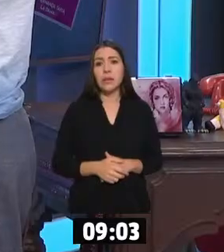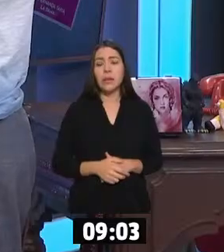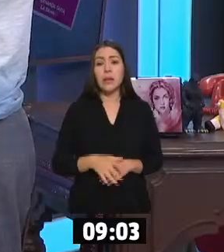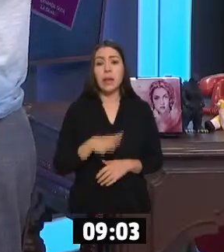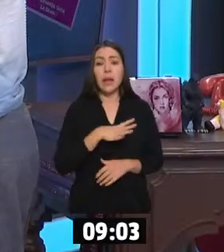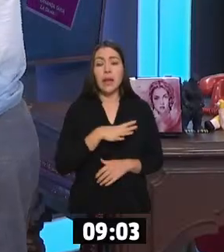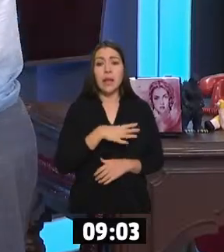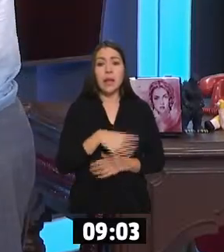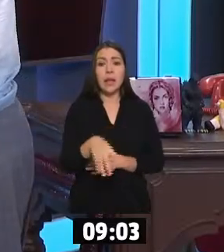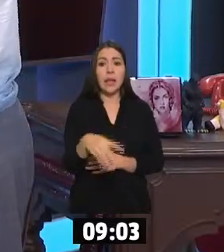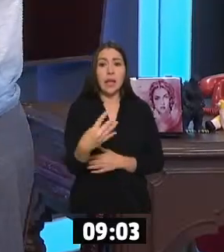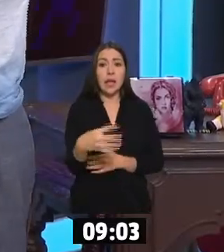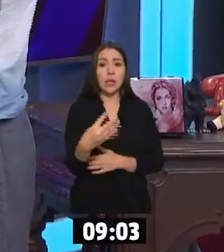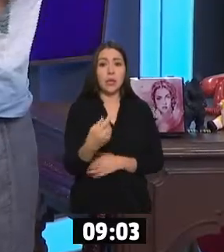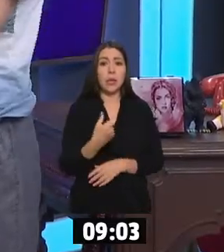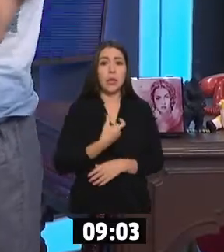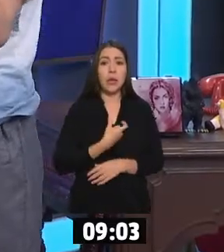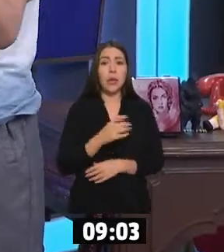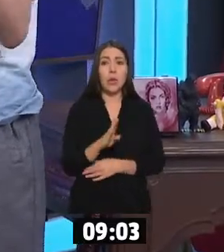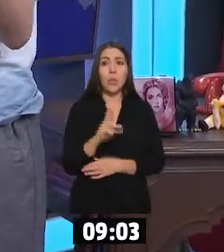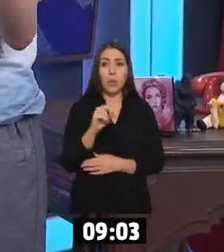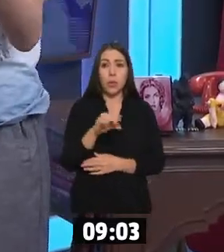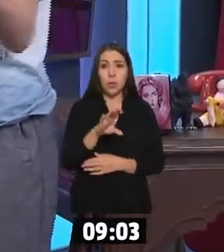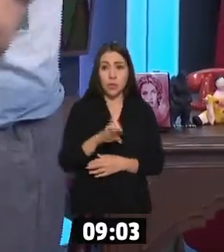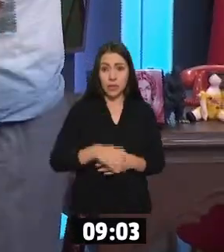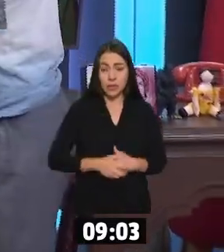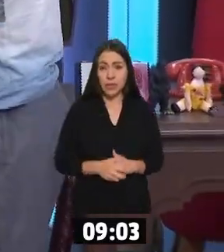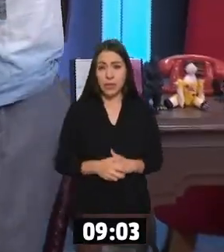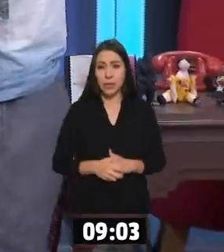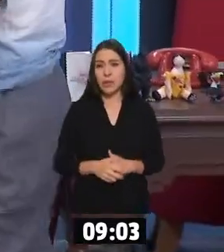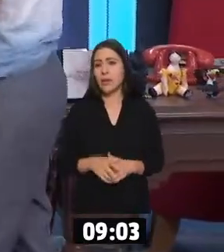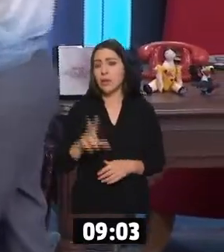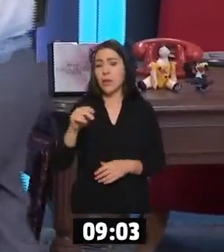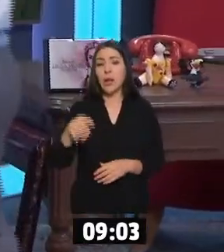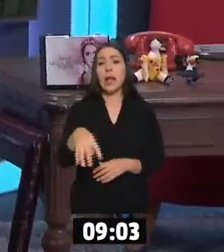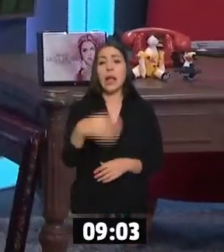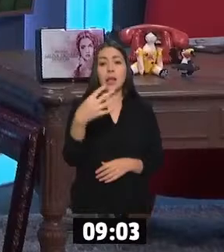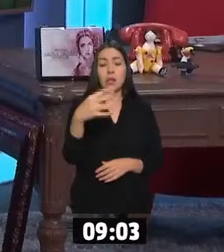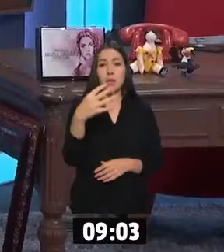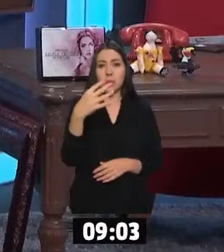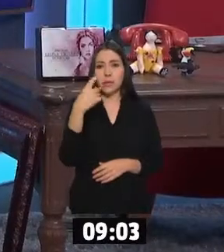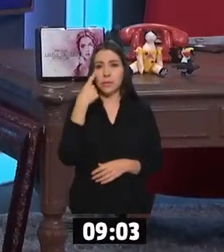bronce. 14. Sí, claro. Ah, No, ¿qué señor, fue? 14. A ver. Fíjese.